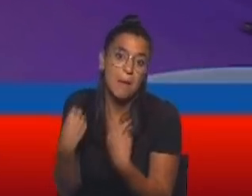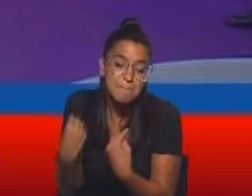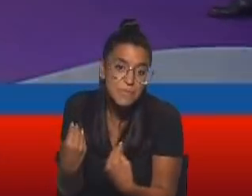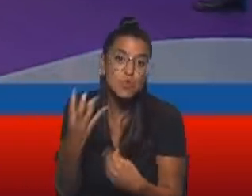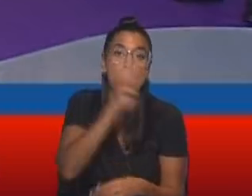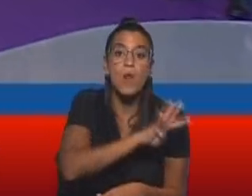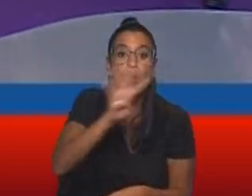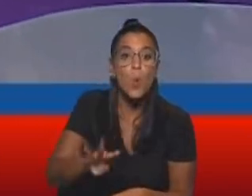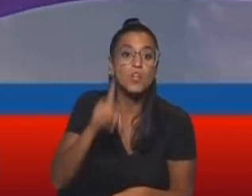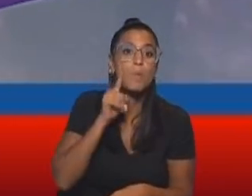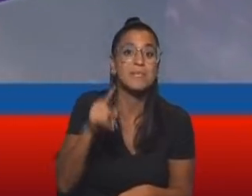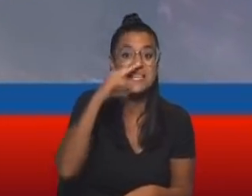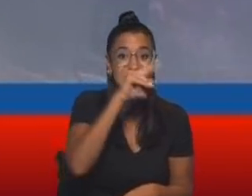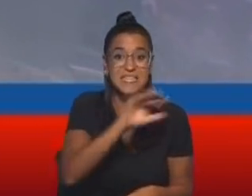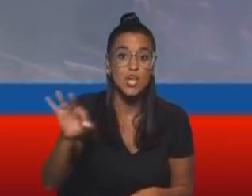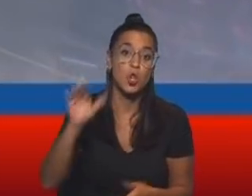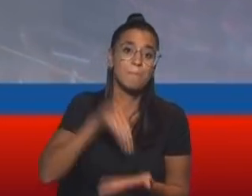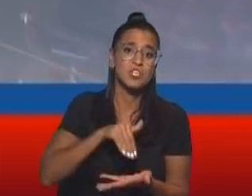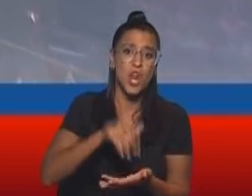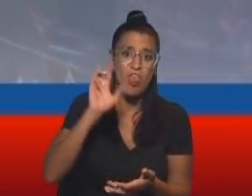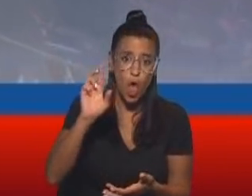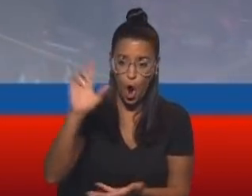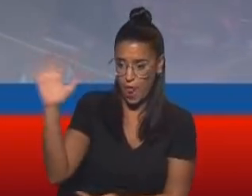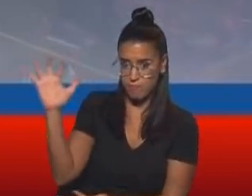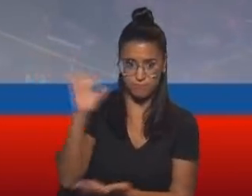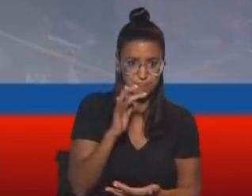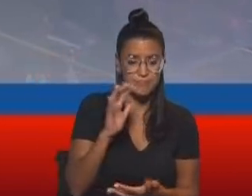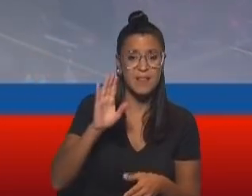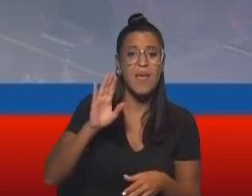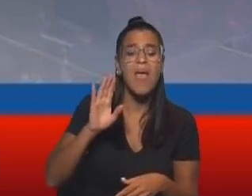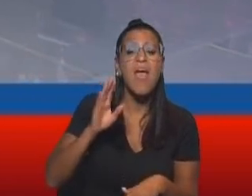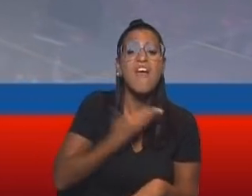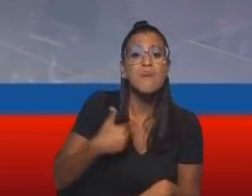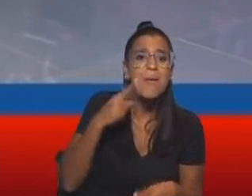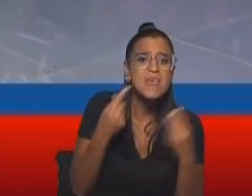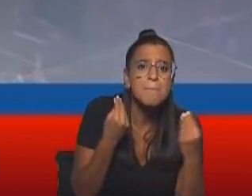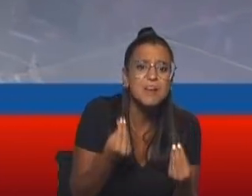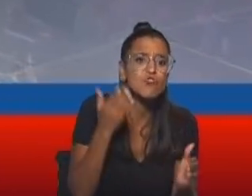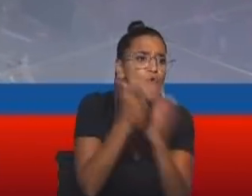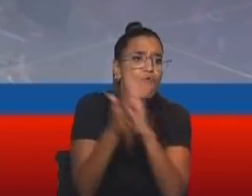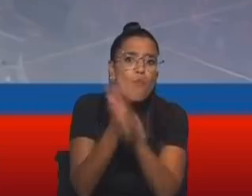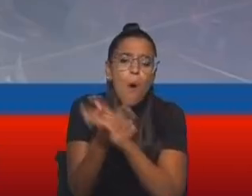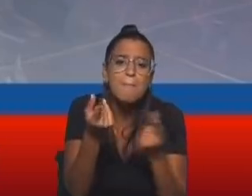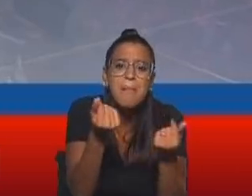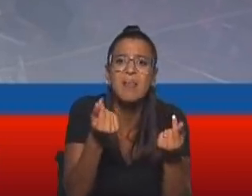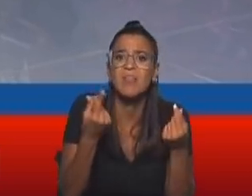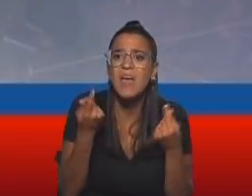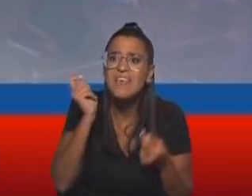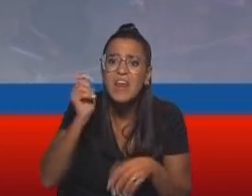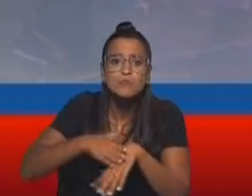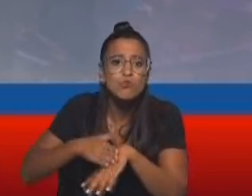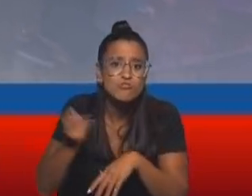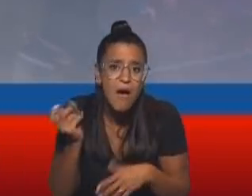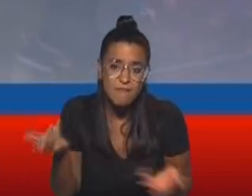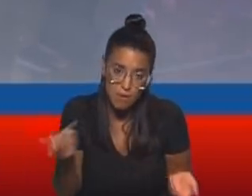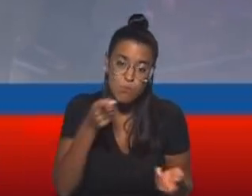esos 44.700 millones de dólares que llegaron del FMI, qué pasó con eso, qué pasó con la fuga, quiénes la fugaron. Bueno, ese fue el momento